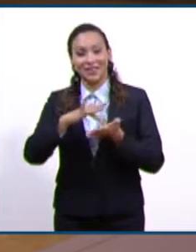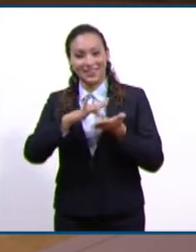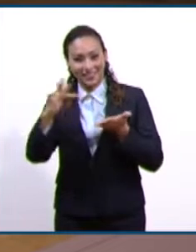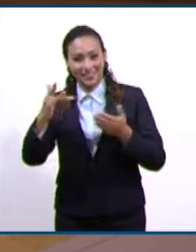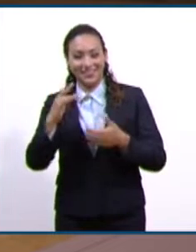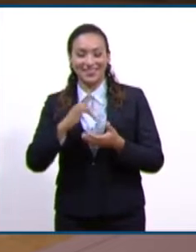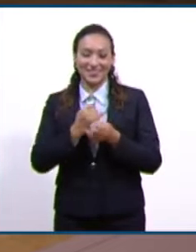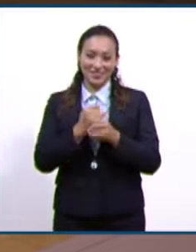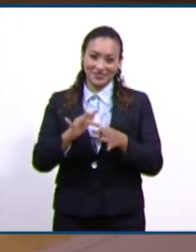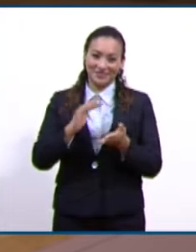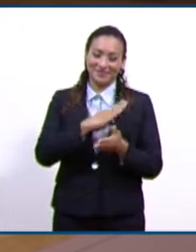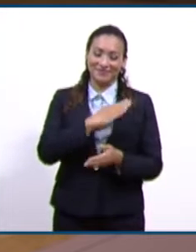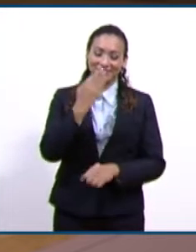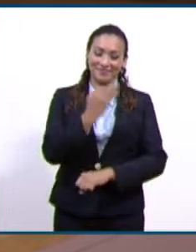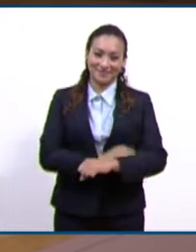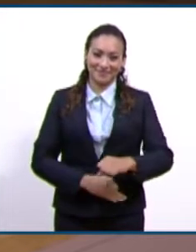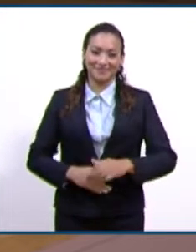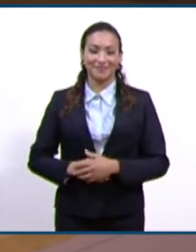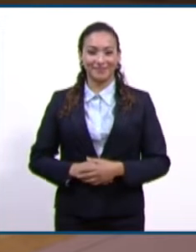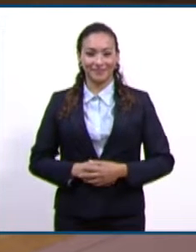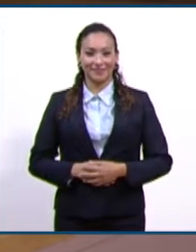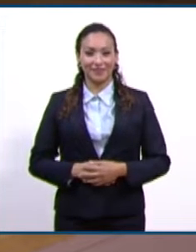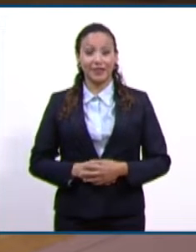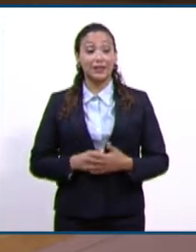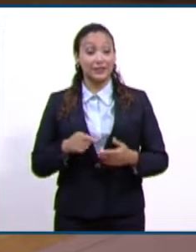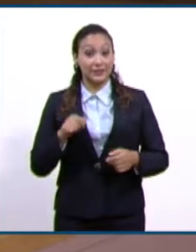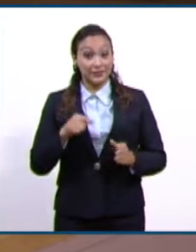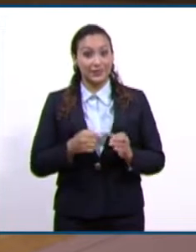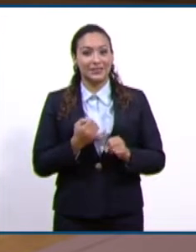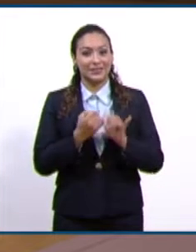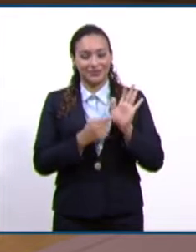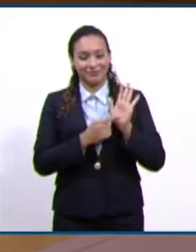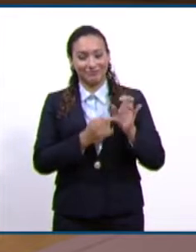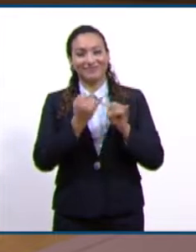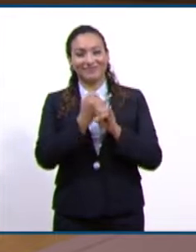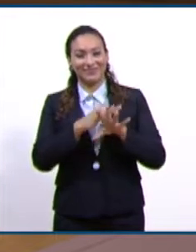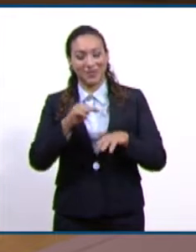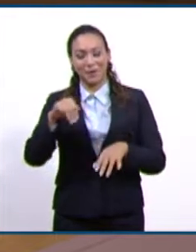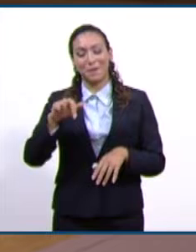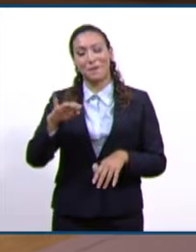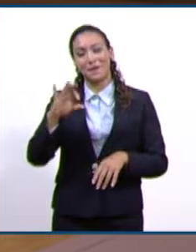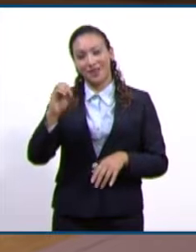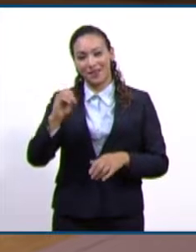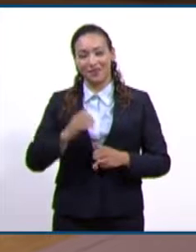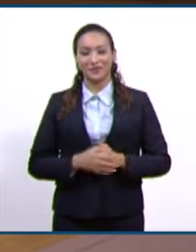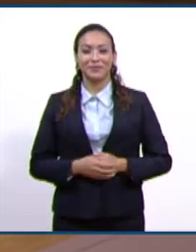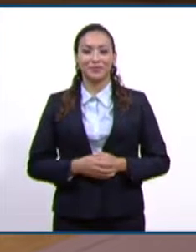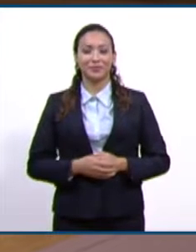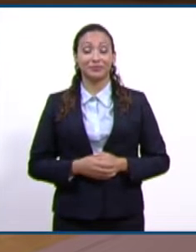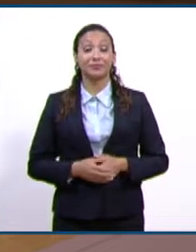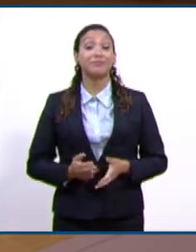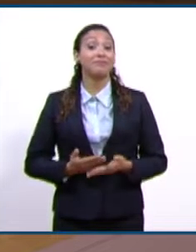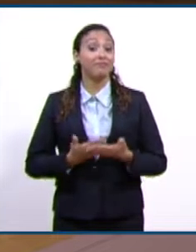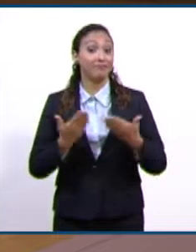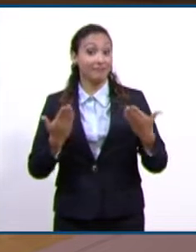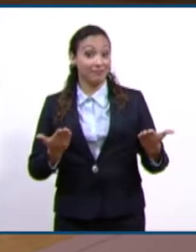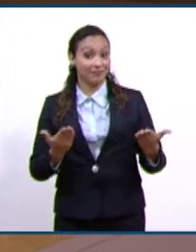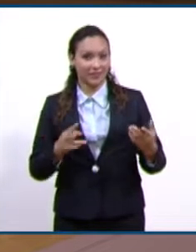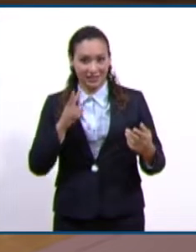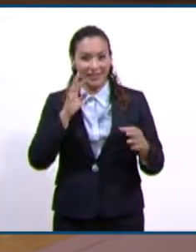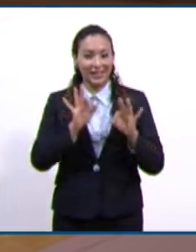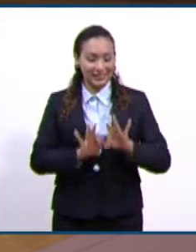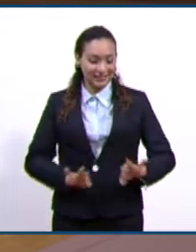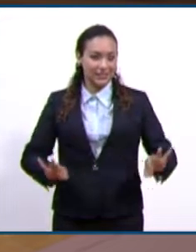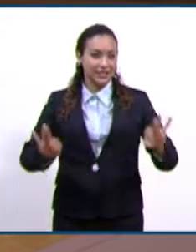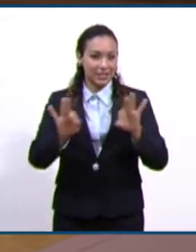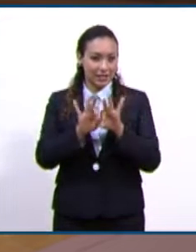Muy buenas tardes. Ahí la información de mi compañero Mario López. Y precisamente en más información importante, el